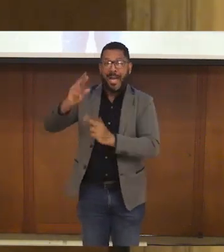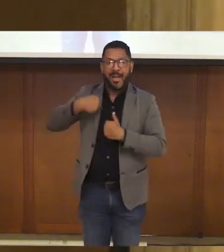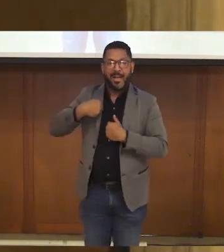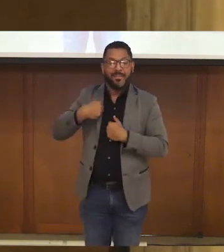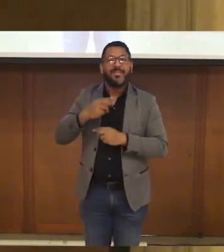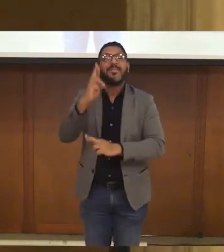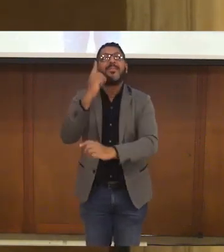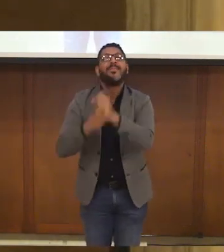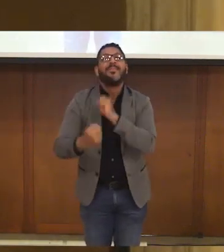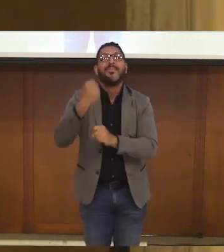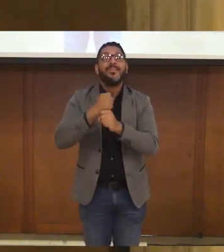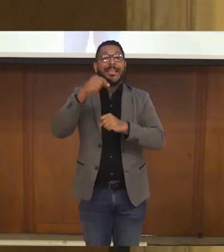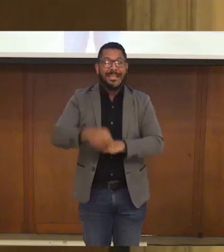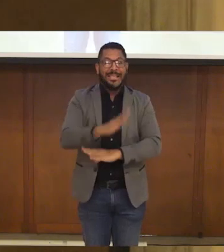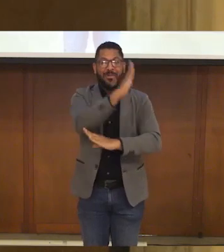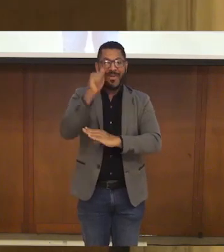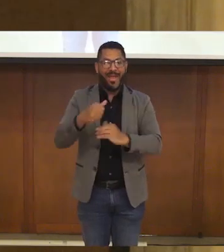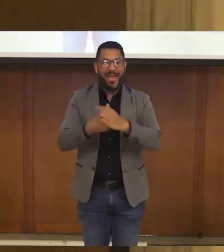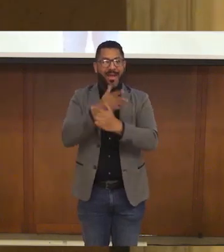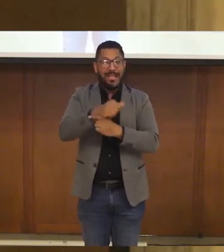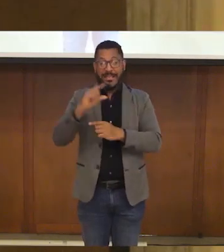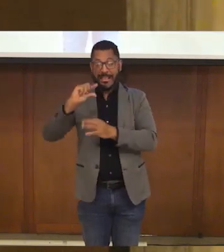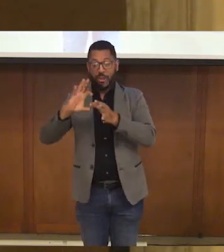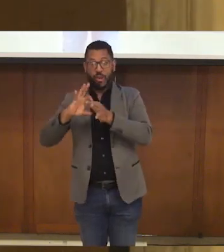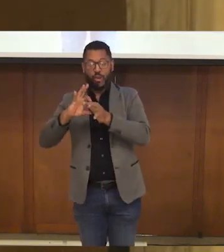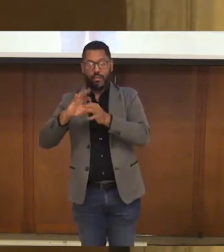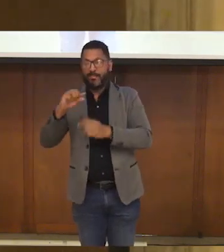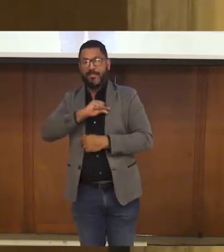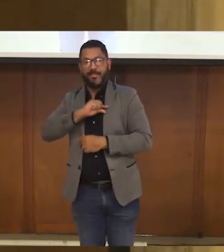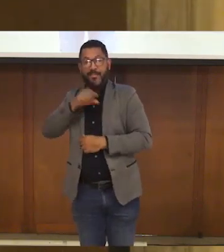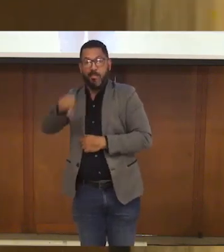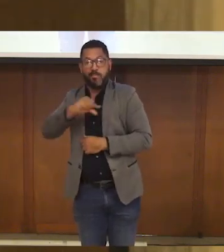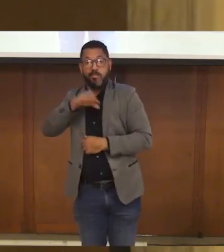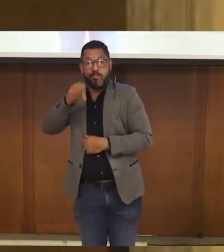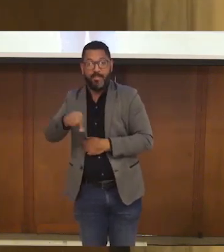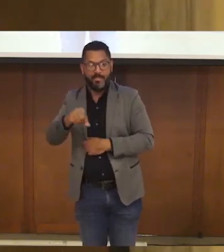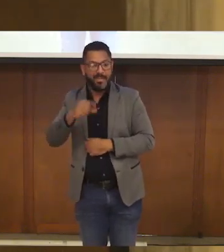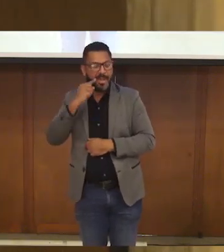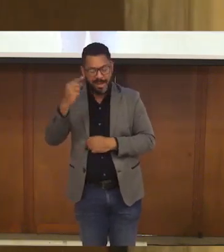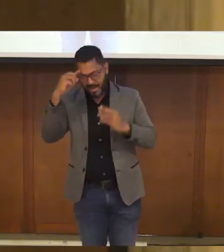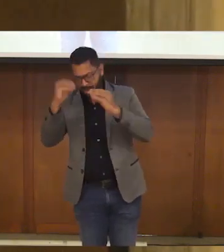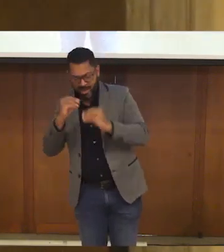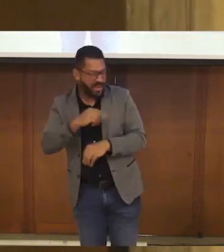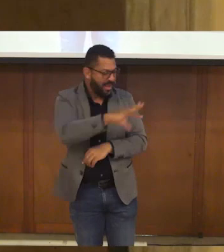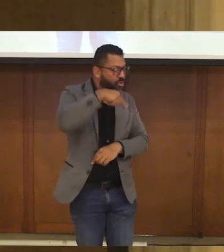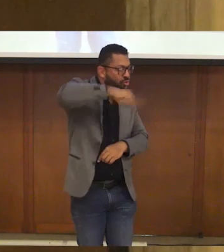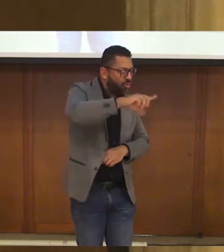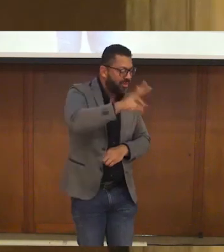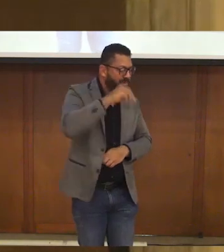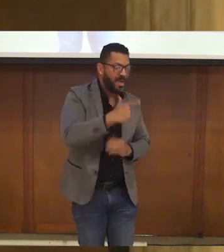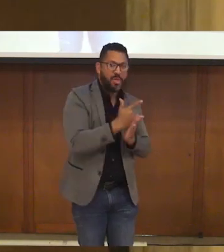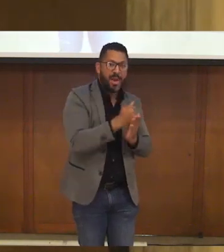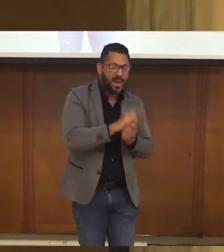reconocimiento y es el año pasado cuando la Biblioteca Luis Ángel Arango y el INSOR me dicen: hemos escogido tu novela